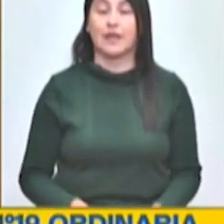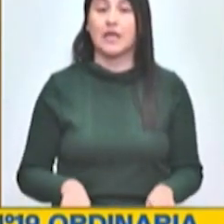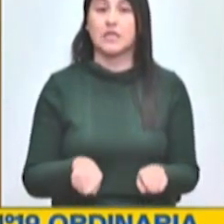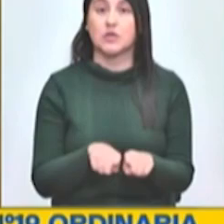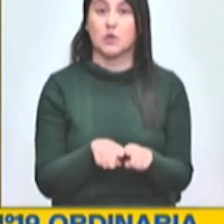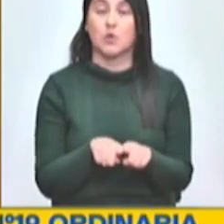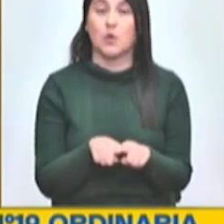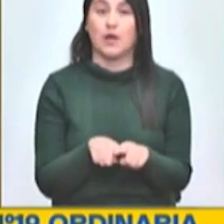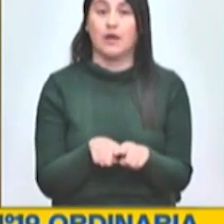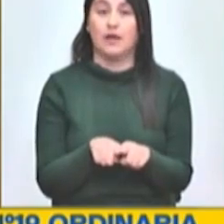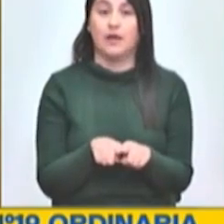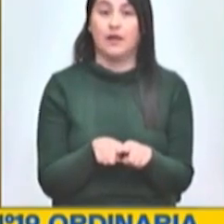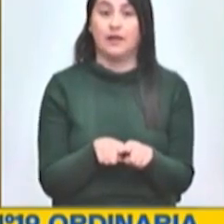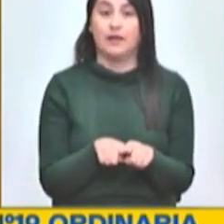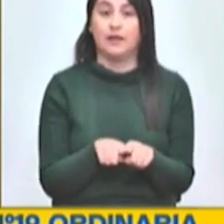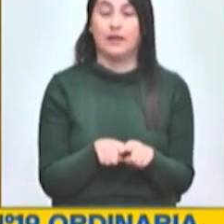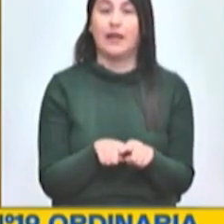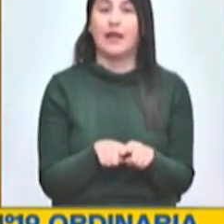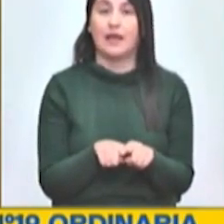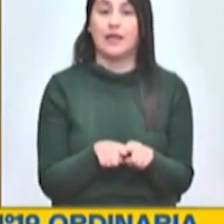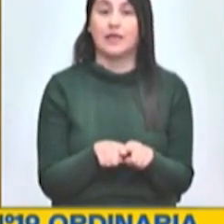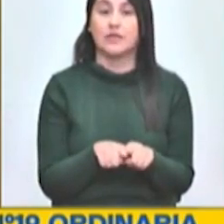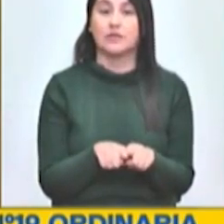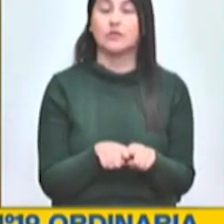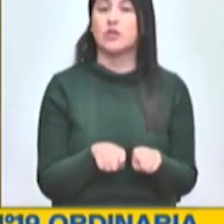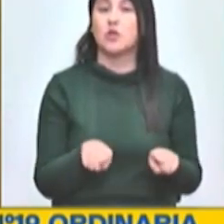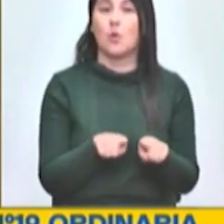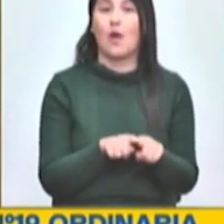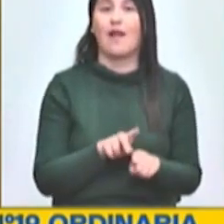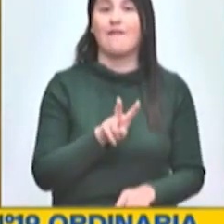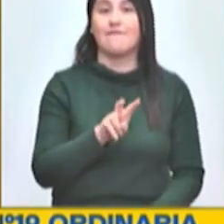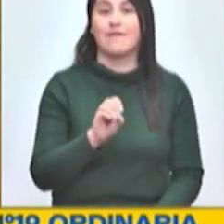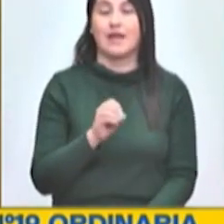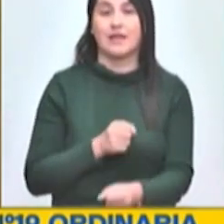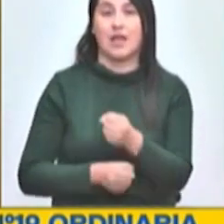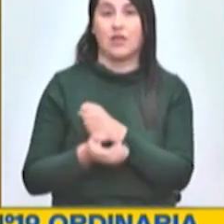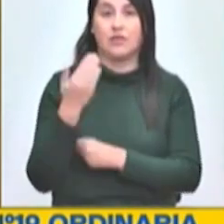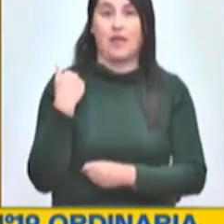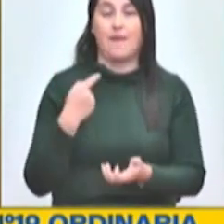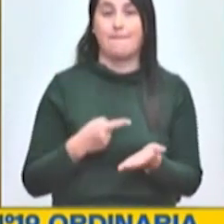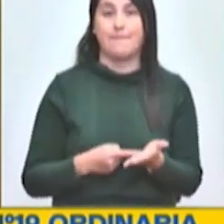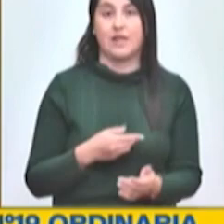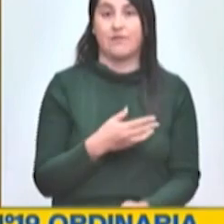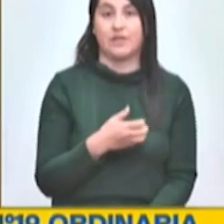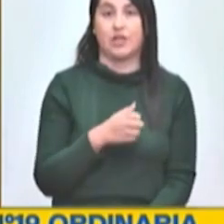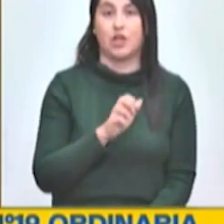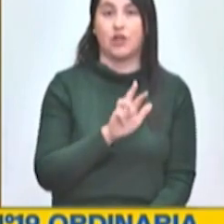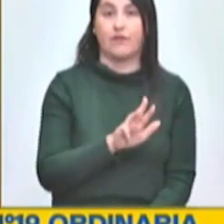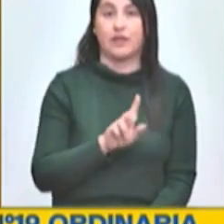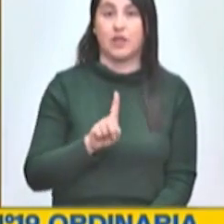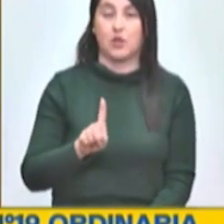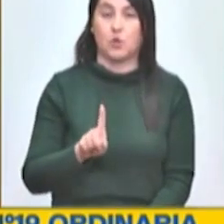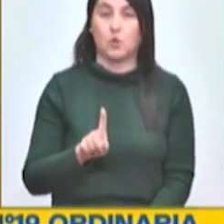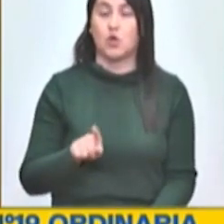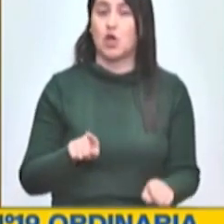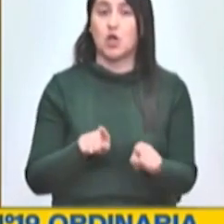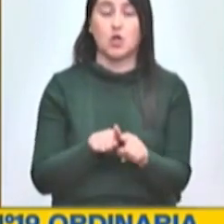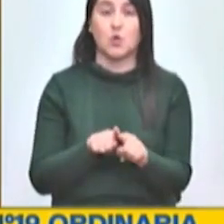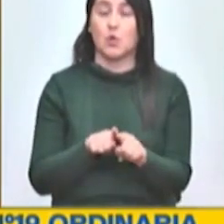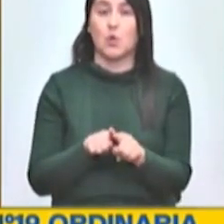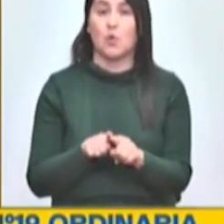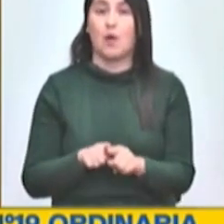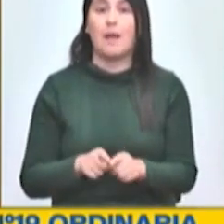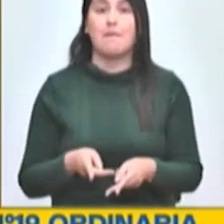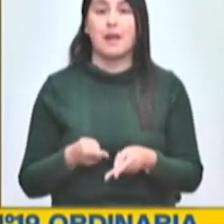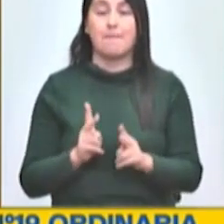la baja lo aconteció hace prácticamente 20 años atrás el año 1991 con una cifra similar de calle en materia de permiso